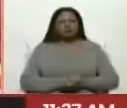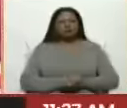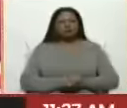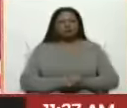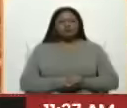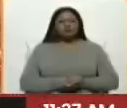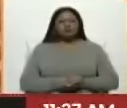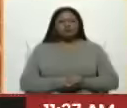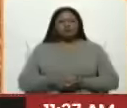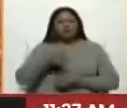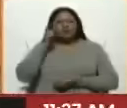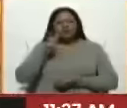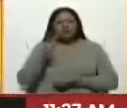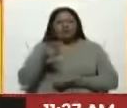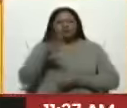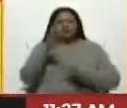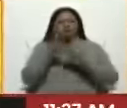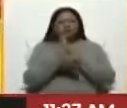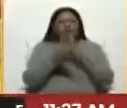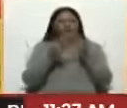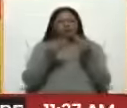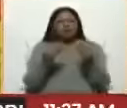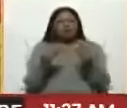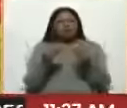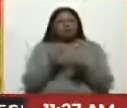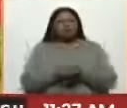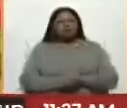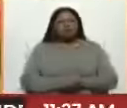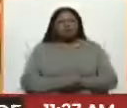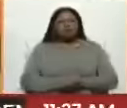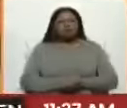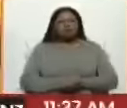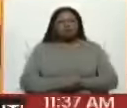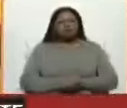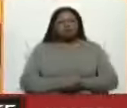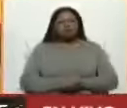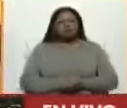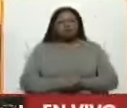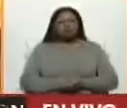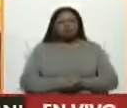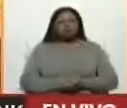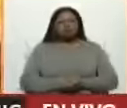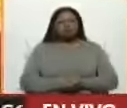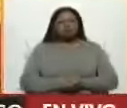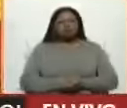para los pueblos, sobre todo para los pueblos. ¿Y